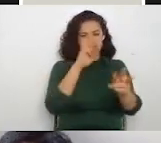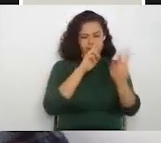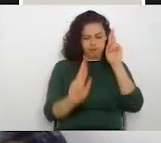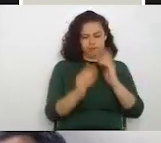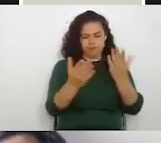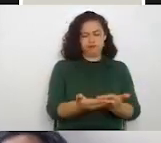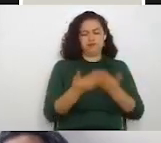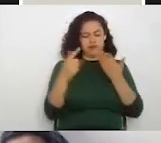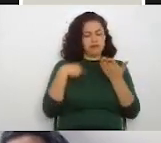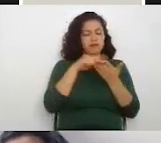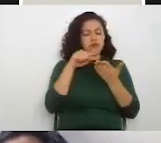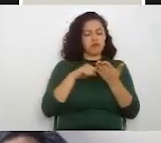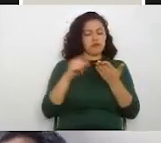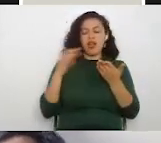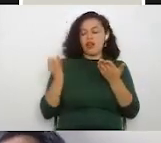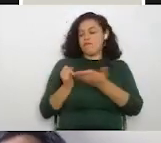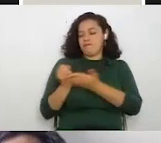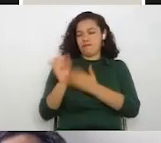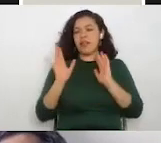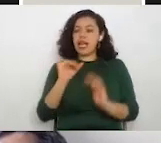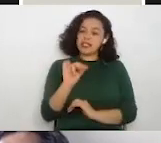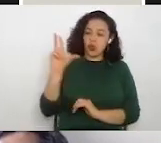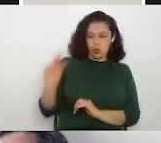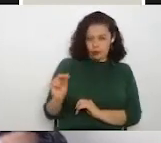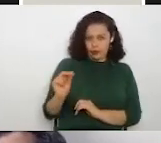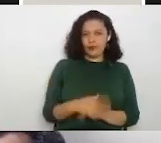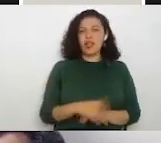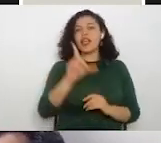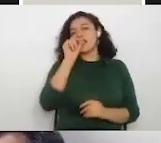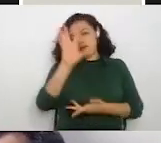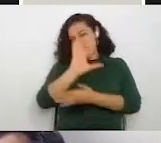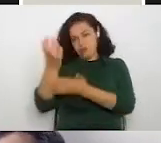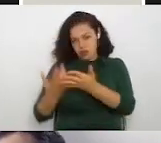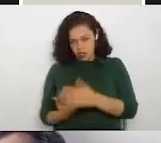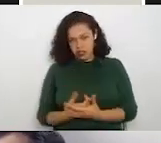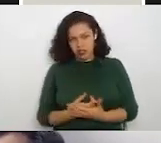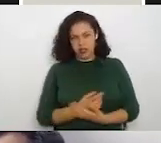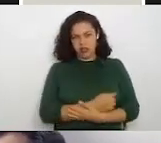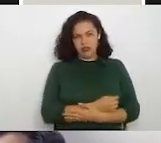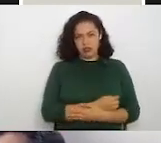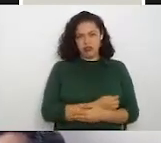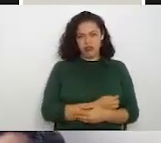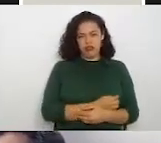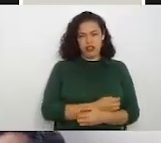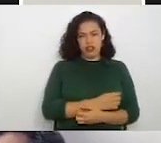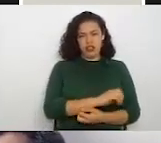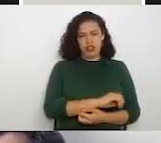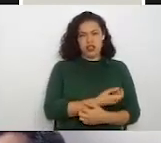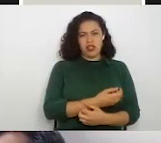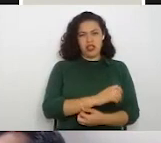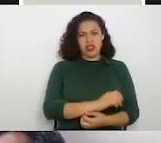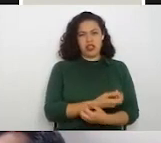la decisión. Y por supuesto el contrato, ¿no? Entonces aquí en esto que nos compartió Leti, pues estamos viendo que